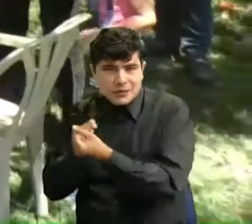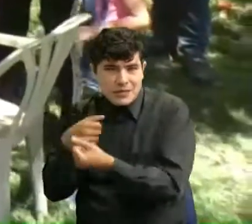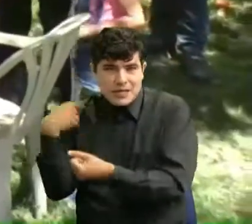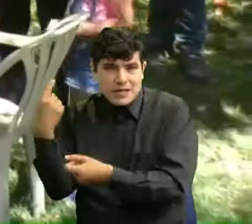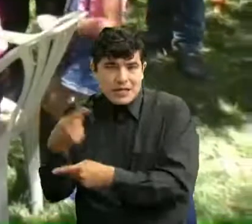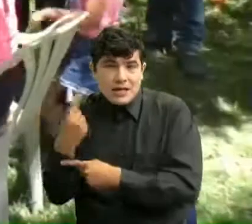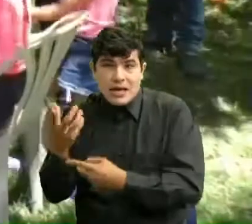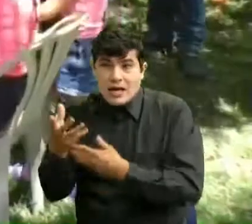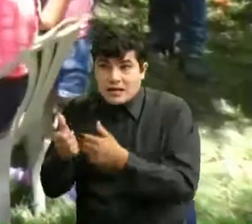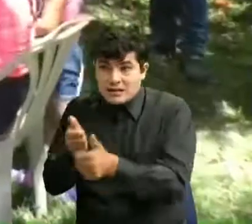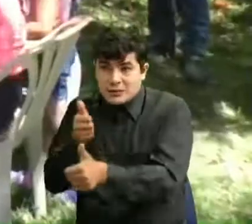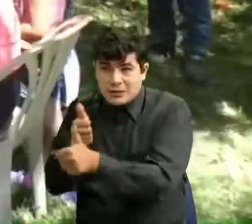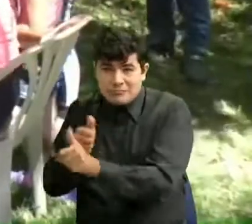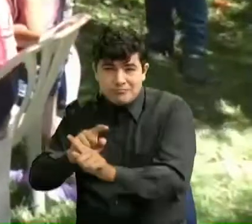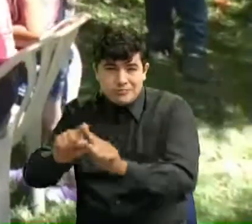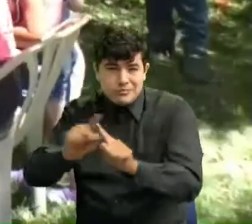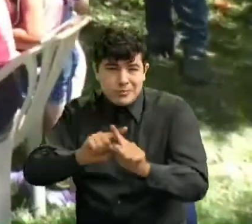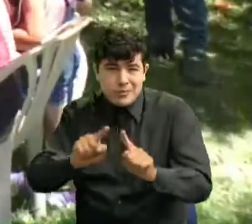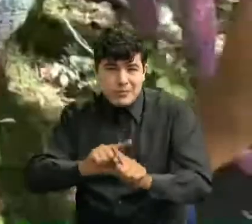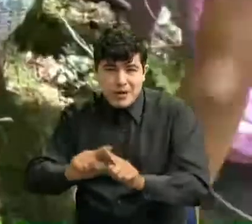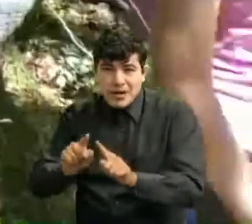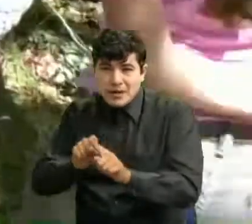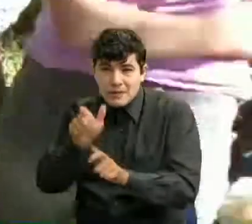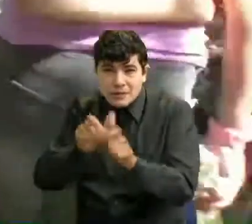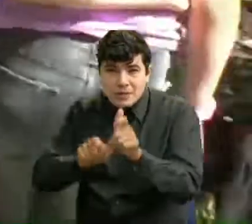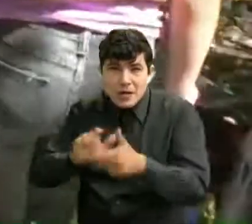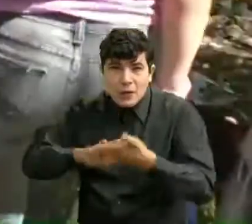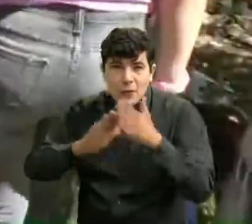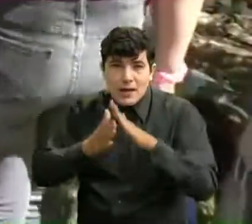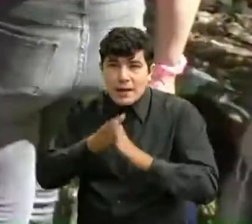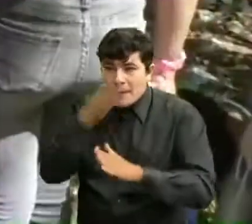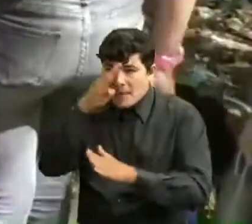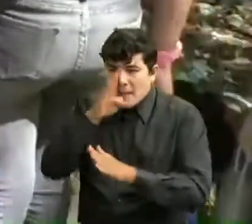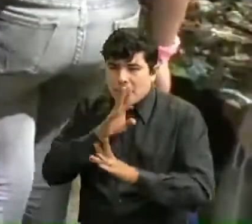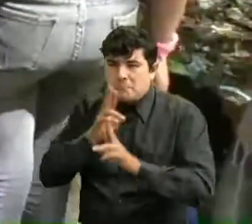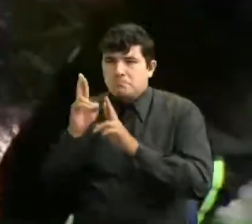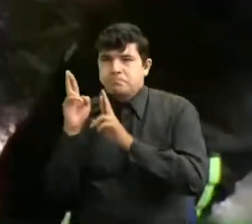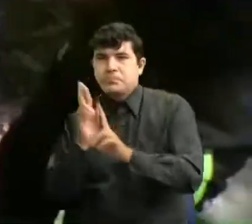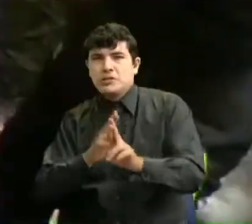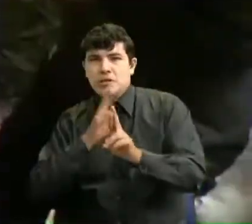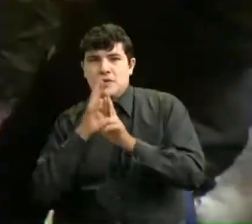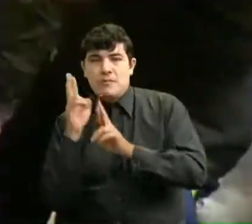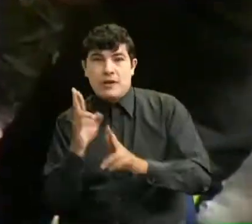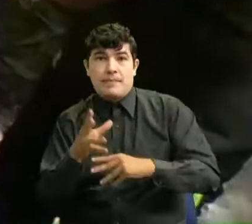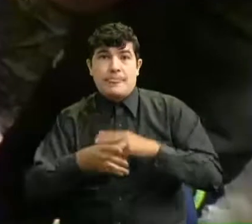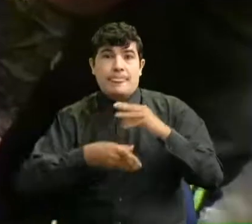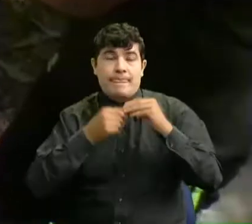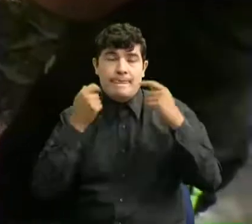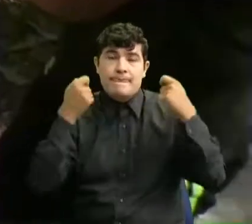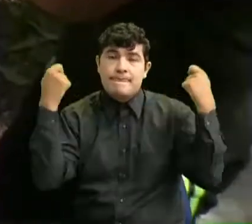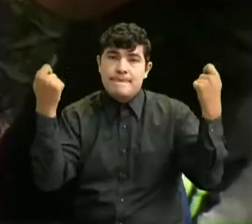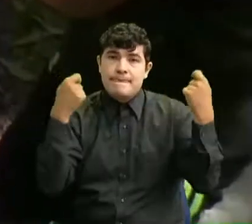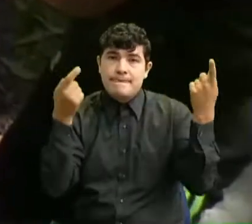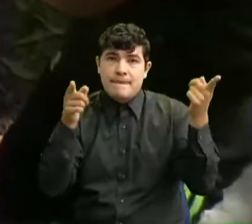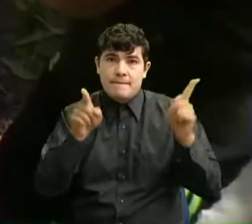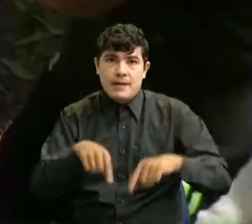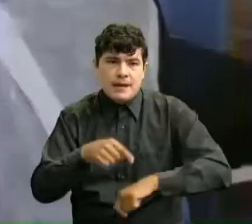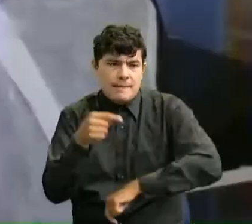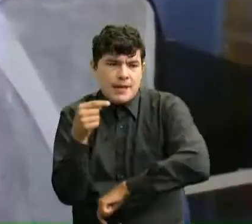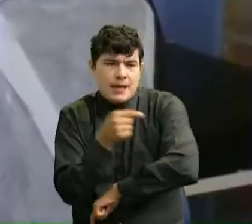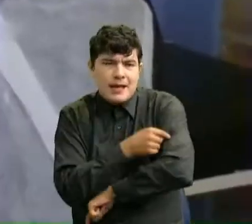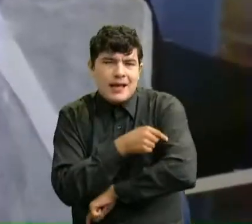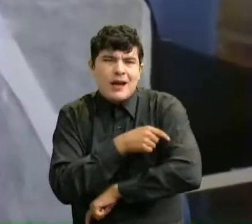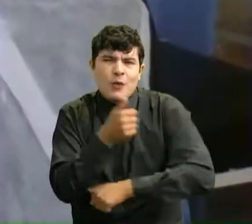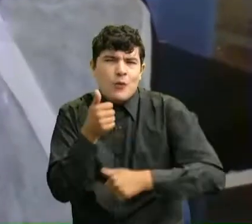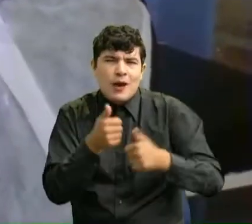quienes asesoran en todos los temas y resuelven las inquietudes de la comunidad, además de adelantar una campaña de vacunación de perros y gatos.